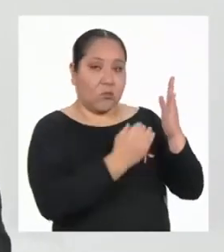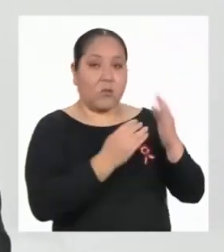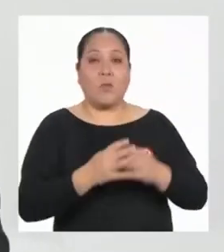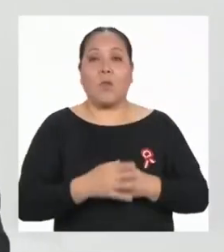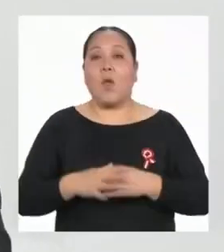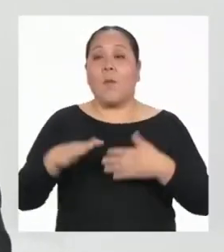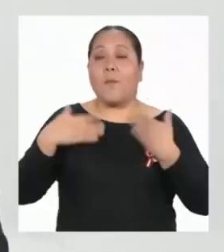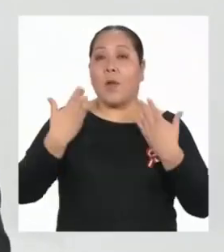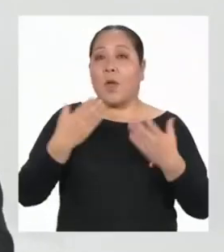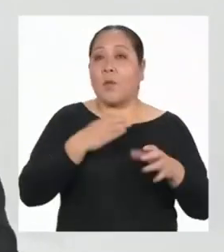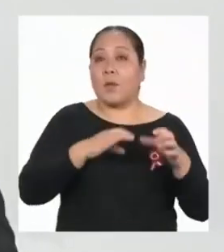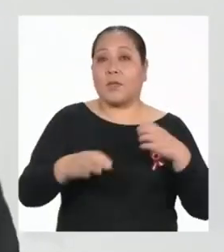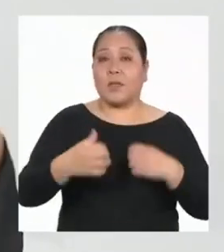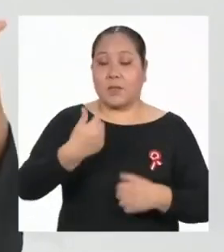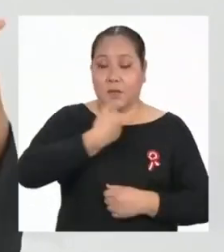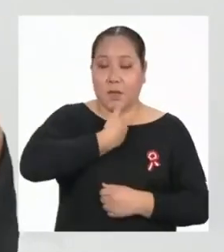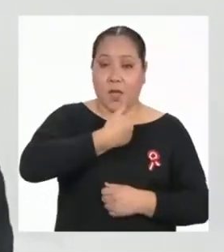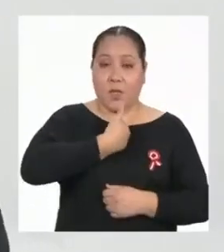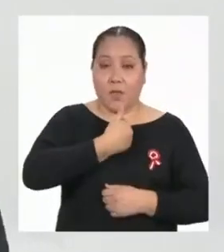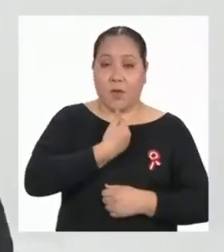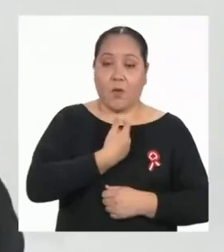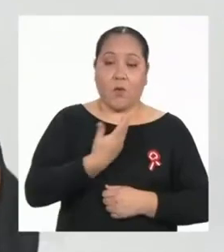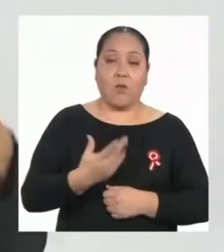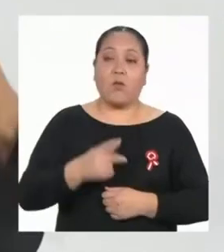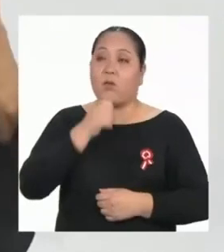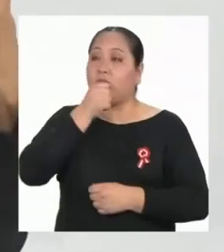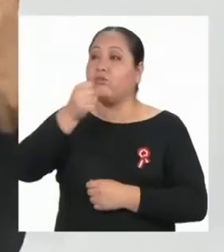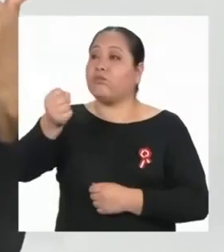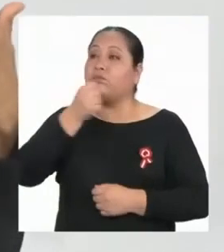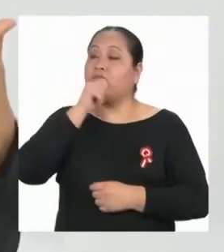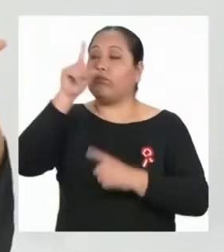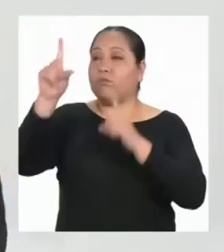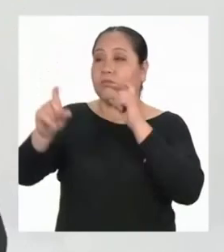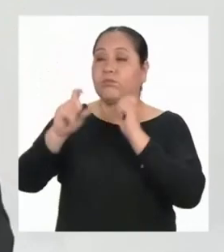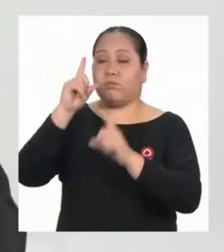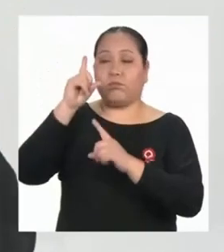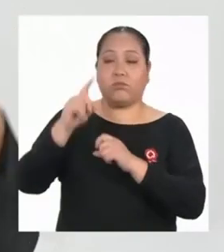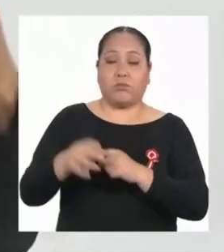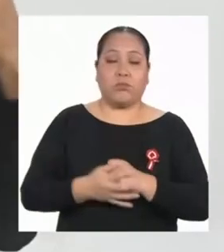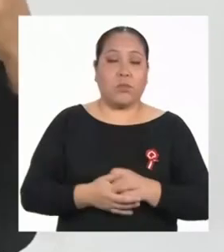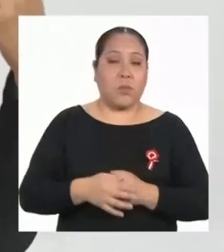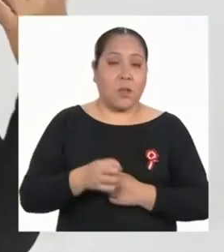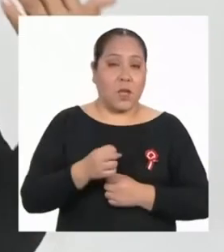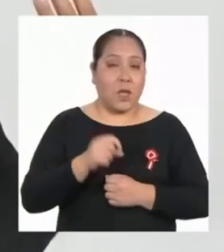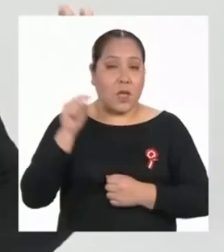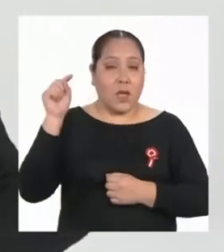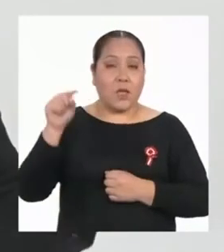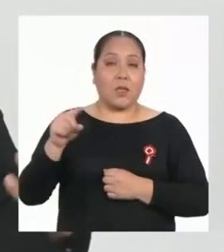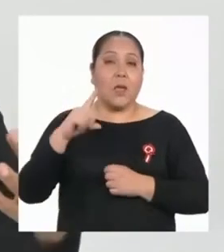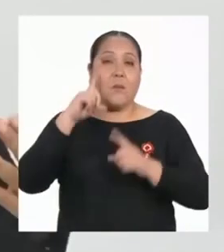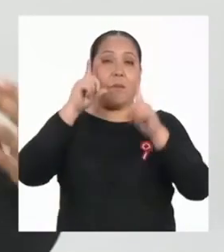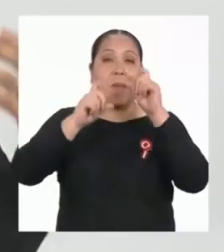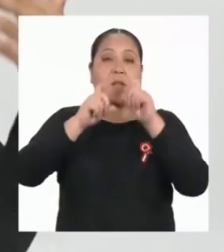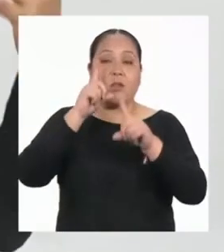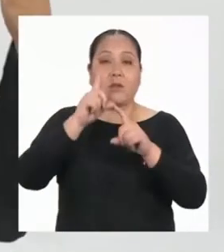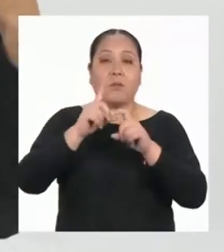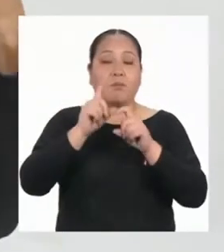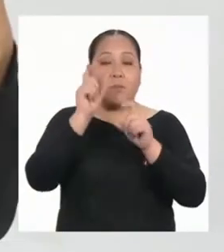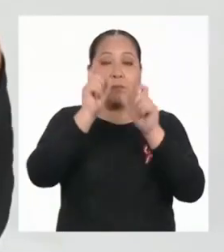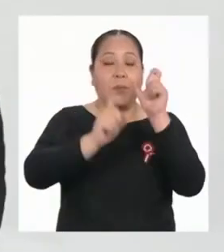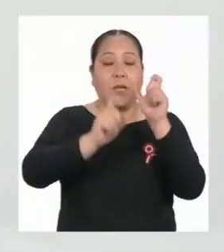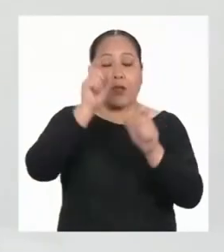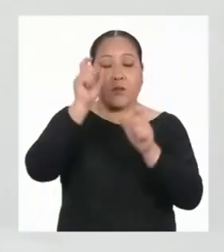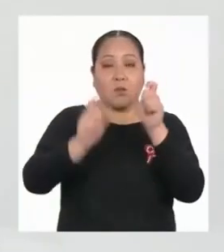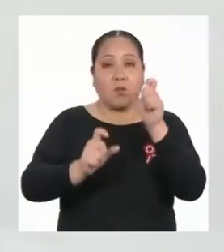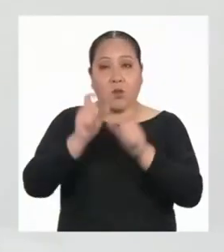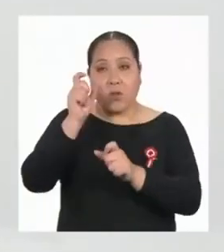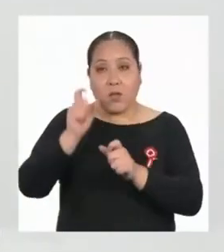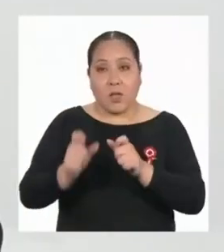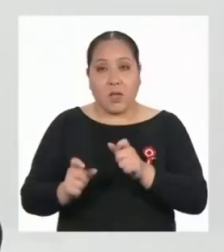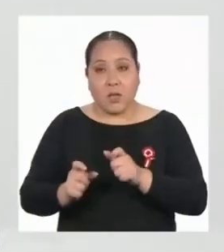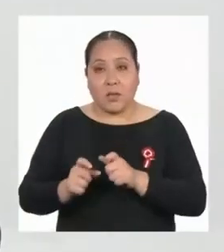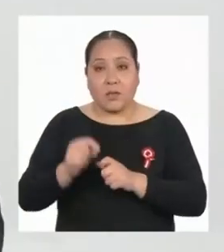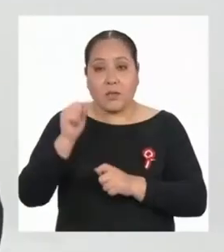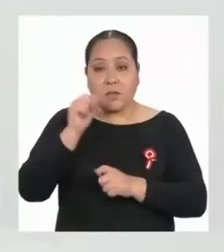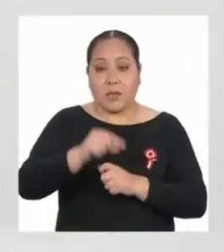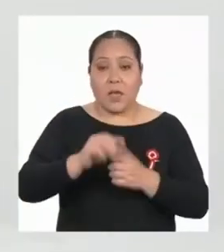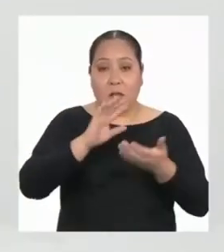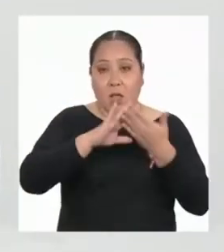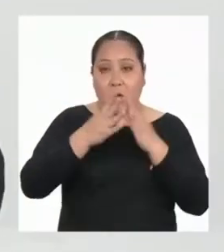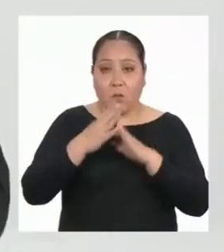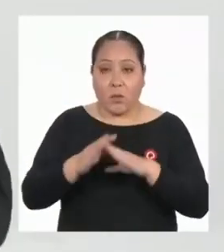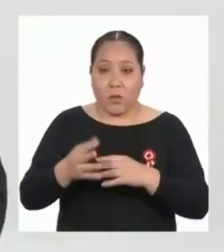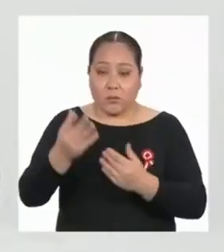Podemos hacer nosotros mismos entrevistas entre las personas de nuestra comunidad para recoger sus